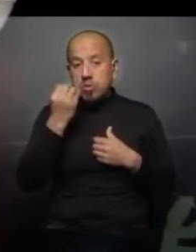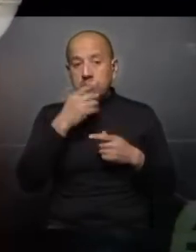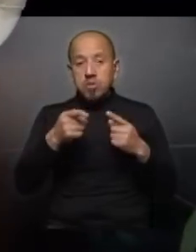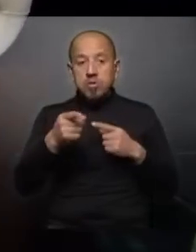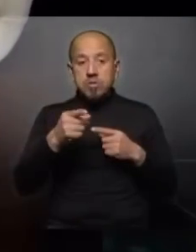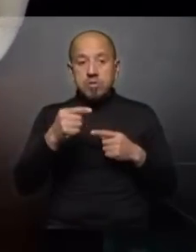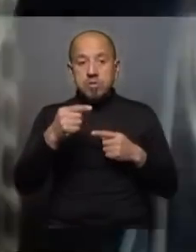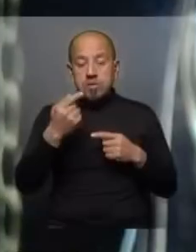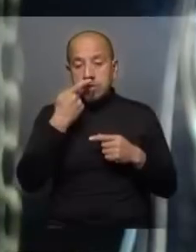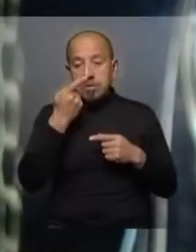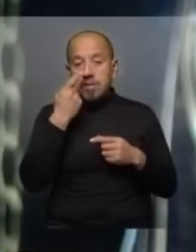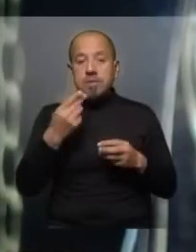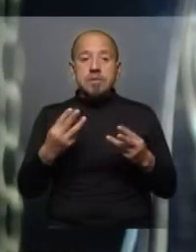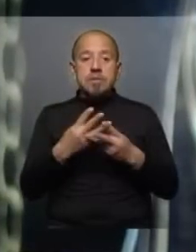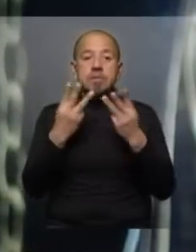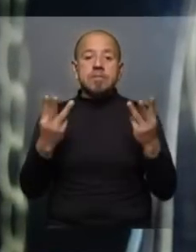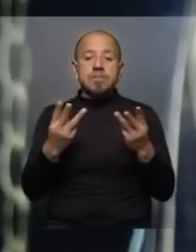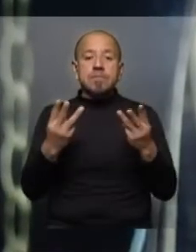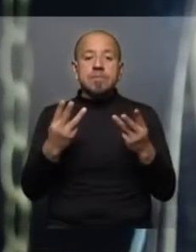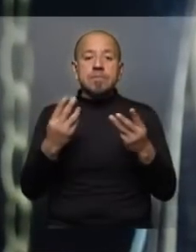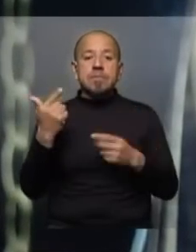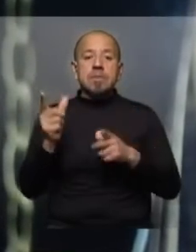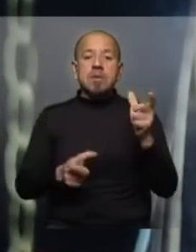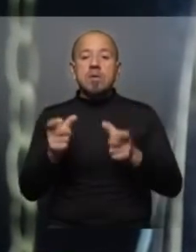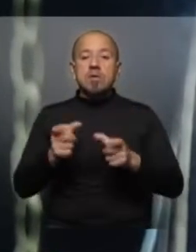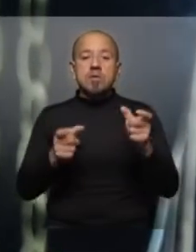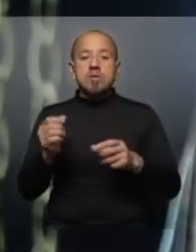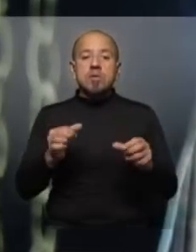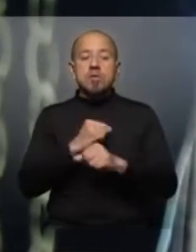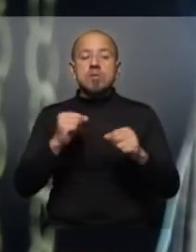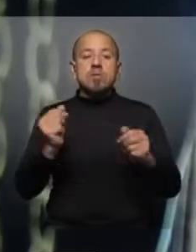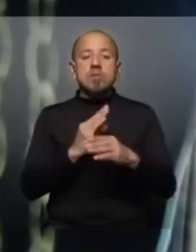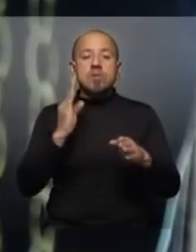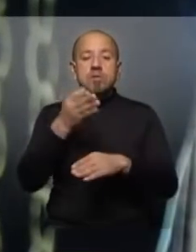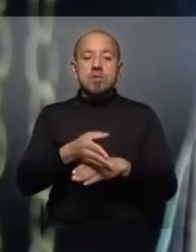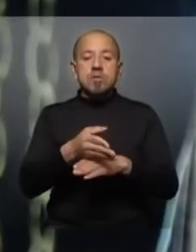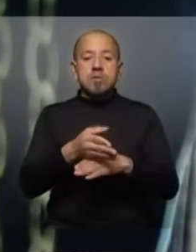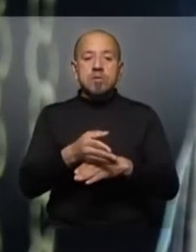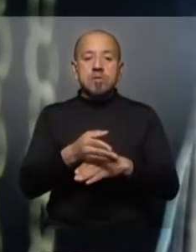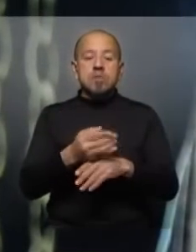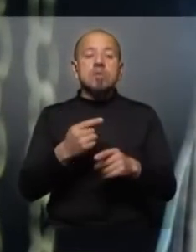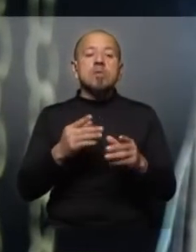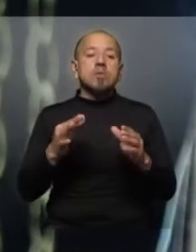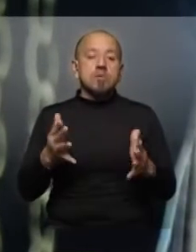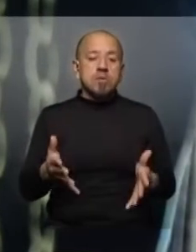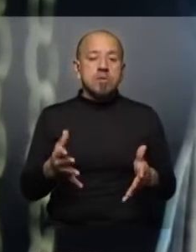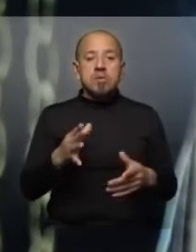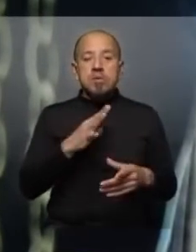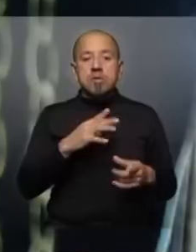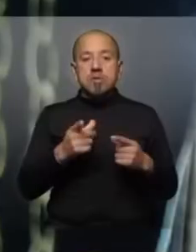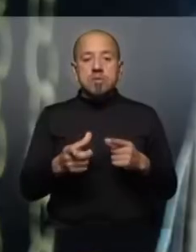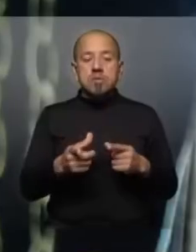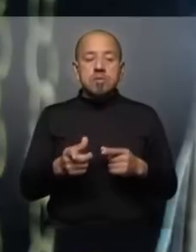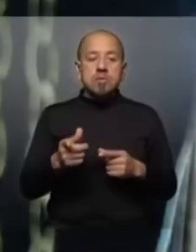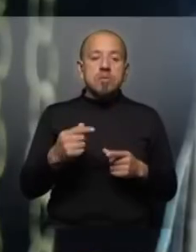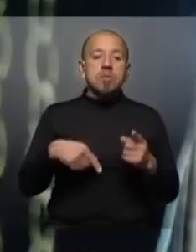interés general es que los ciudadanos puedan tener acceso a la mejor defensa posible es decir que haya una defensa pública